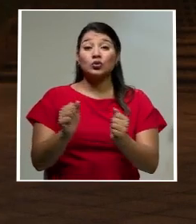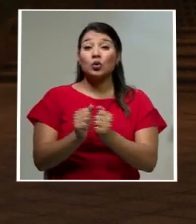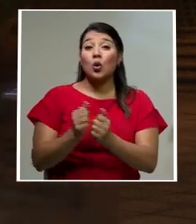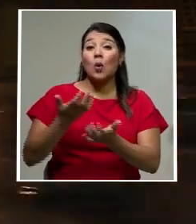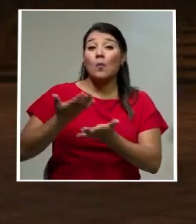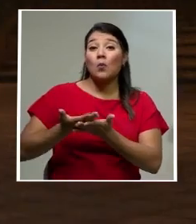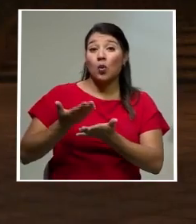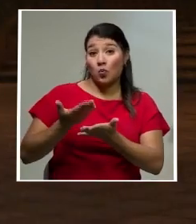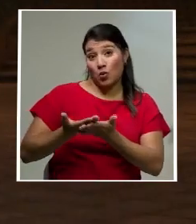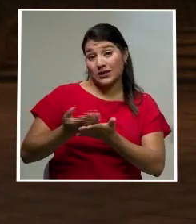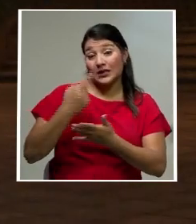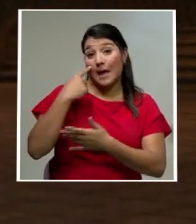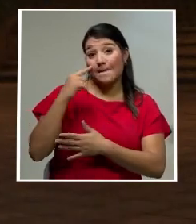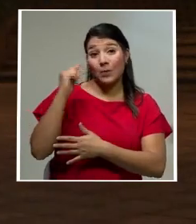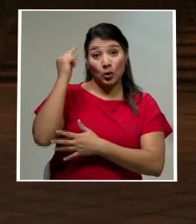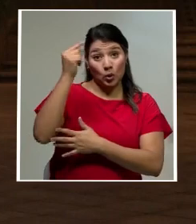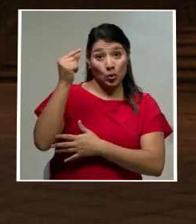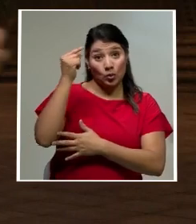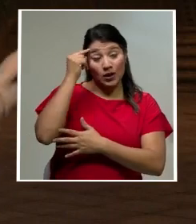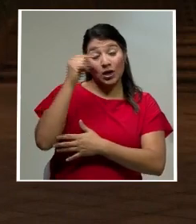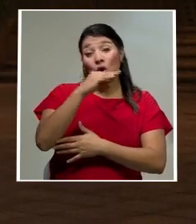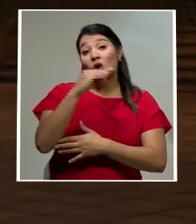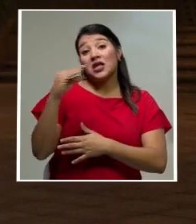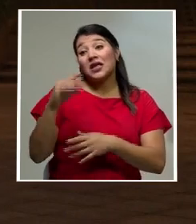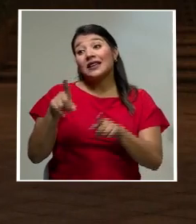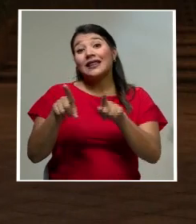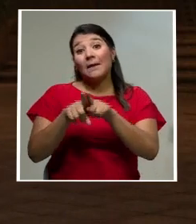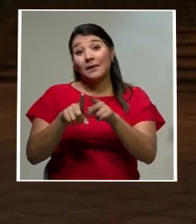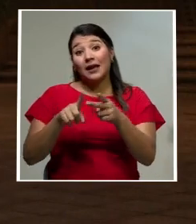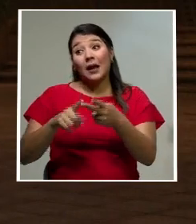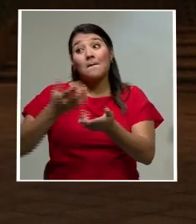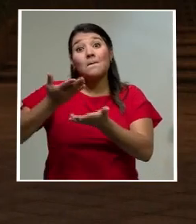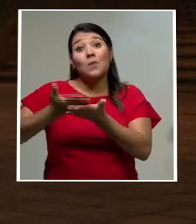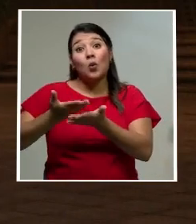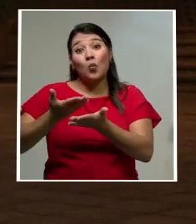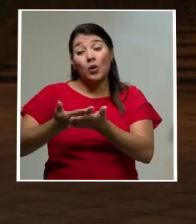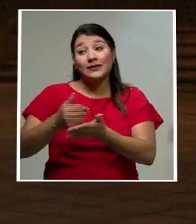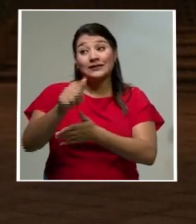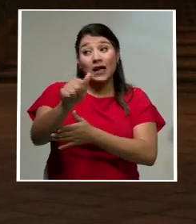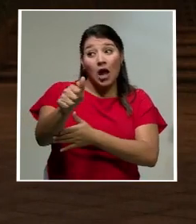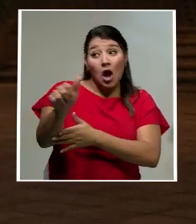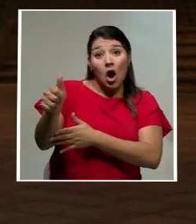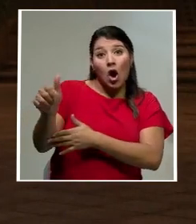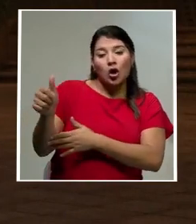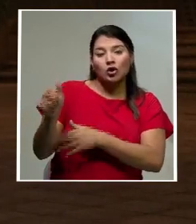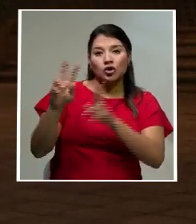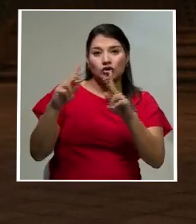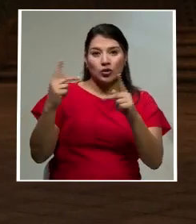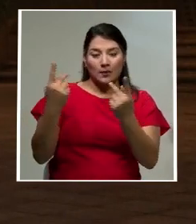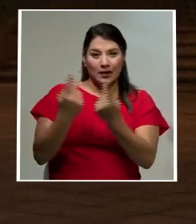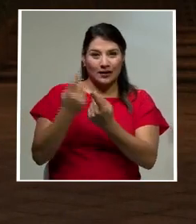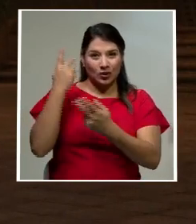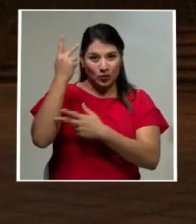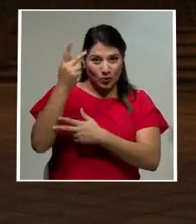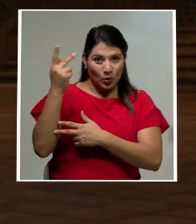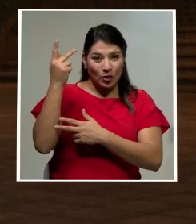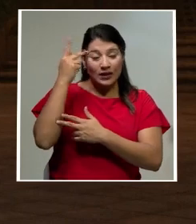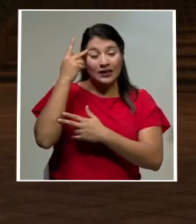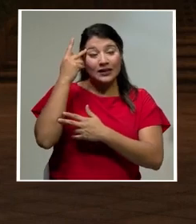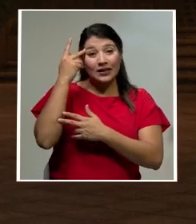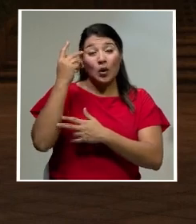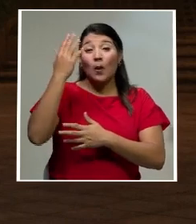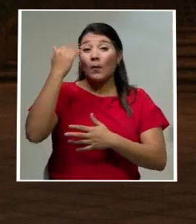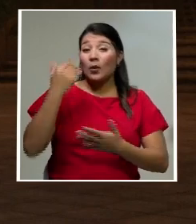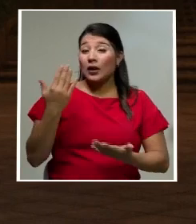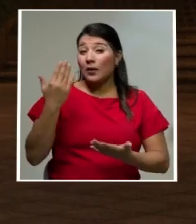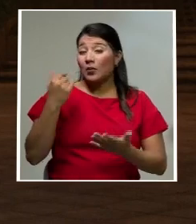también hacia la propuesta que viene también de algunos otros sectores de las mismas bancadas legislativas que pues en algunas